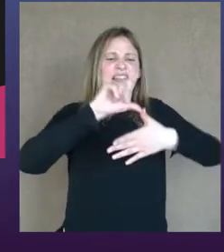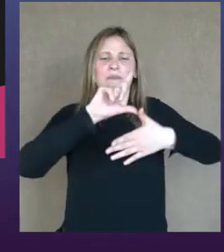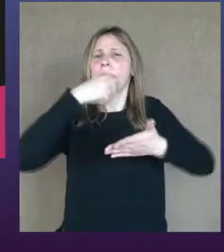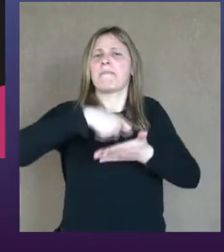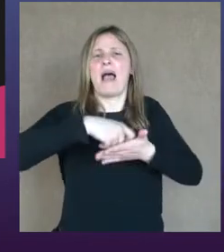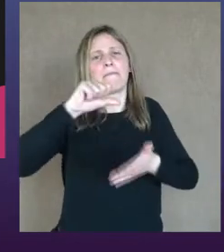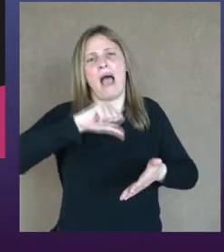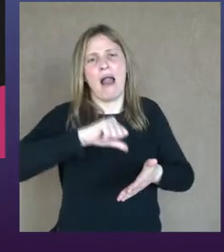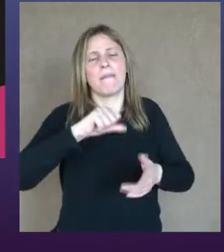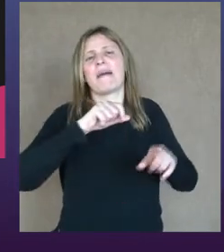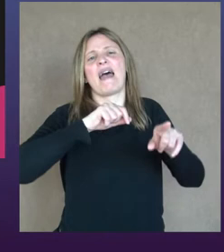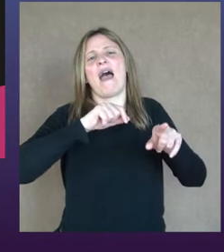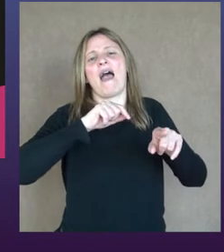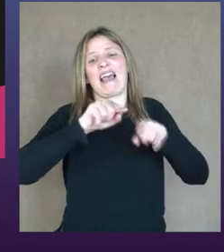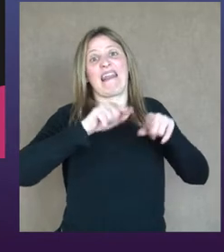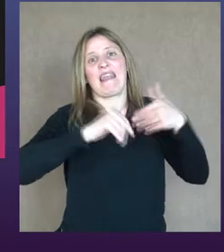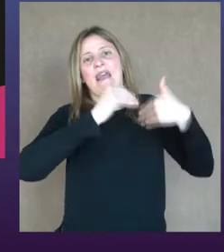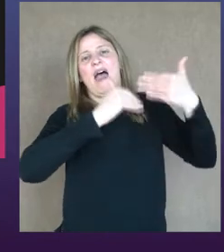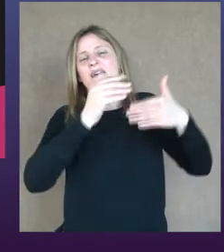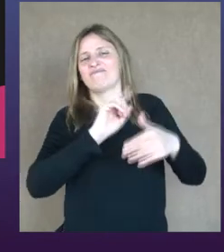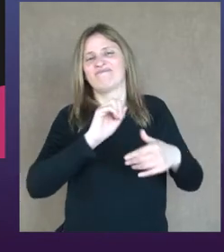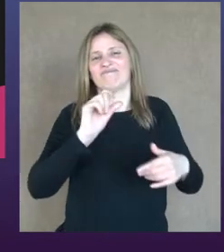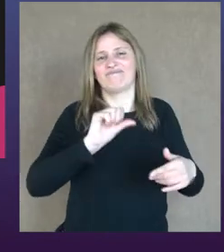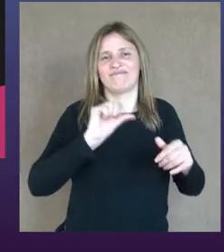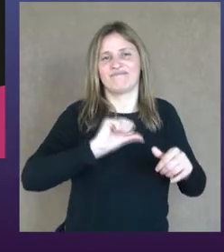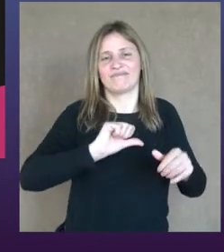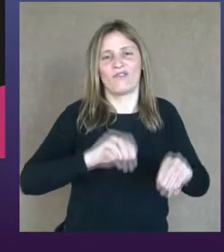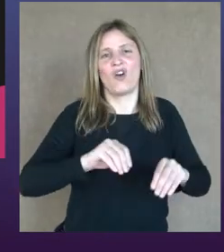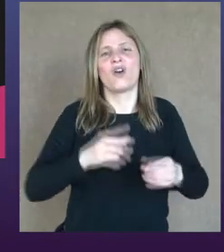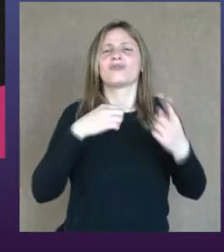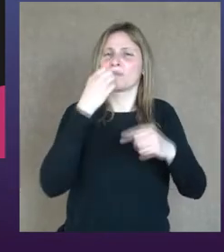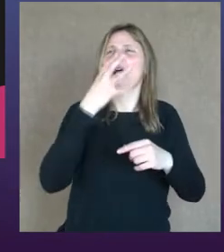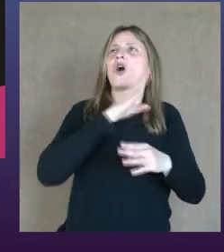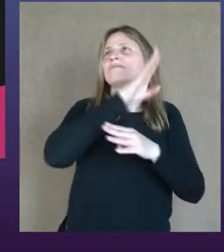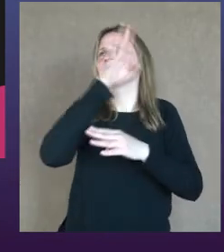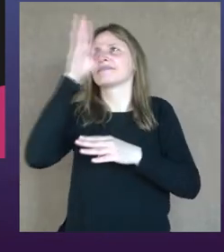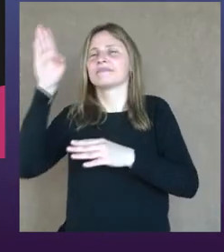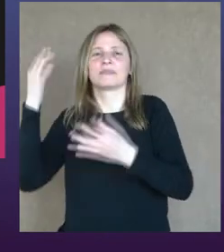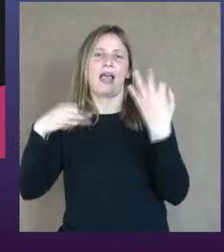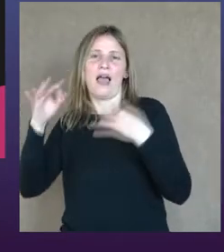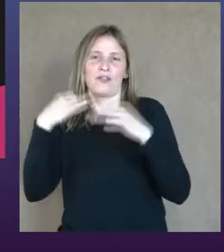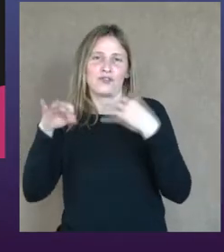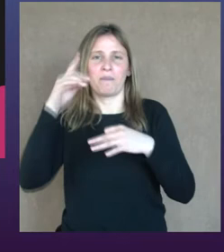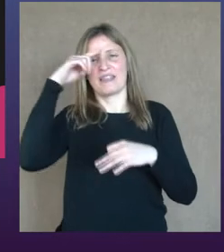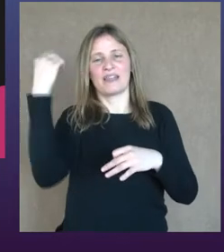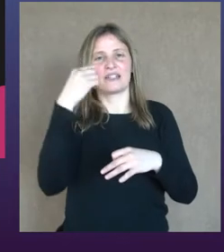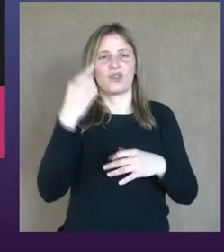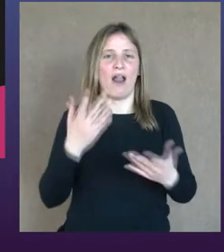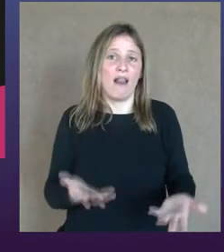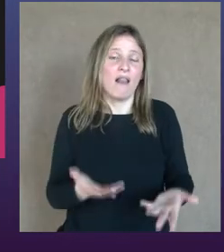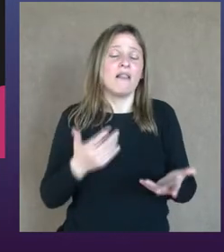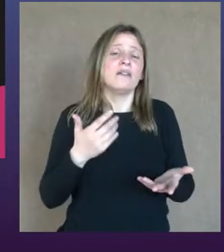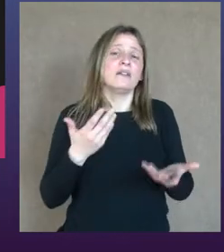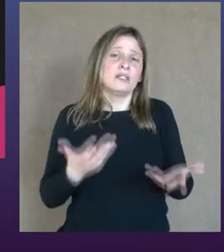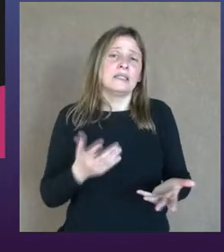bueno para la carrera porque los teatros hacen poco, entonces tenemos que estar en este teatro, en esta estratégica, digamos, para hacer carrera internacional. Estuve